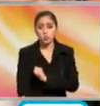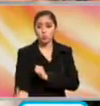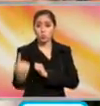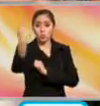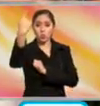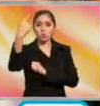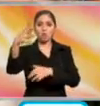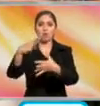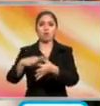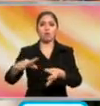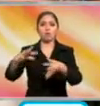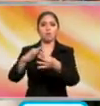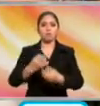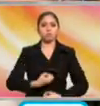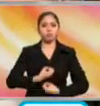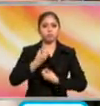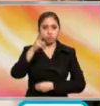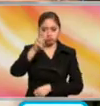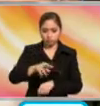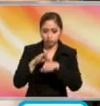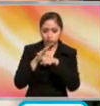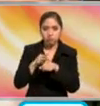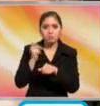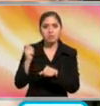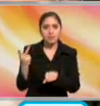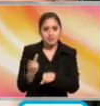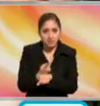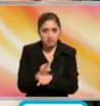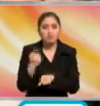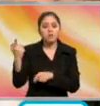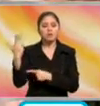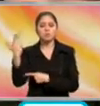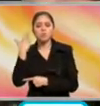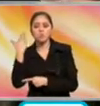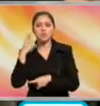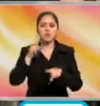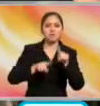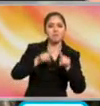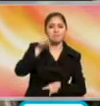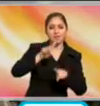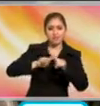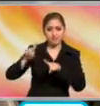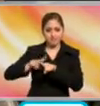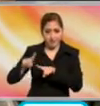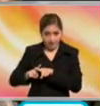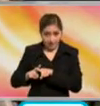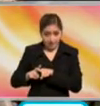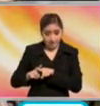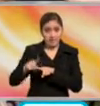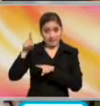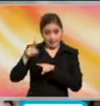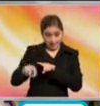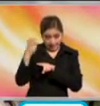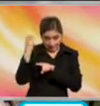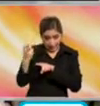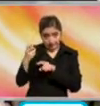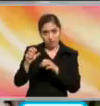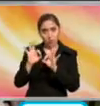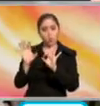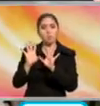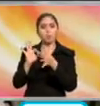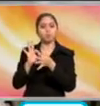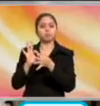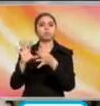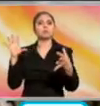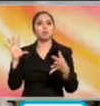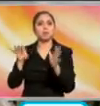realidad. Y ese que habla de la realidad empiezan a hacer los sonidos discordantes. Entonces, Ahí rompe un poco. es el rompimiento. Es maravilloso porque